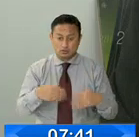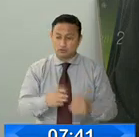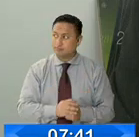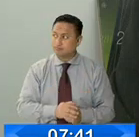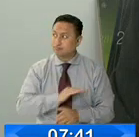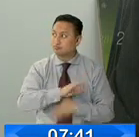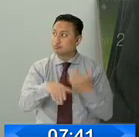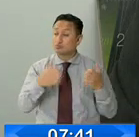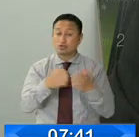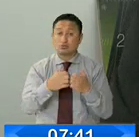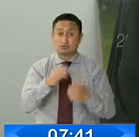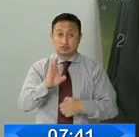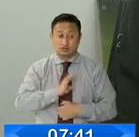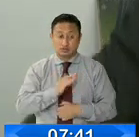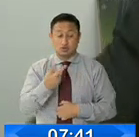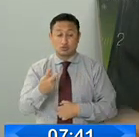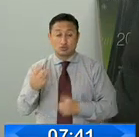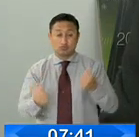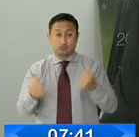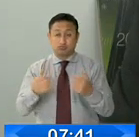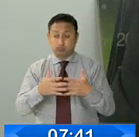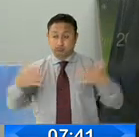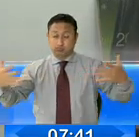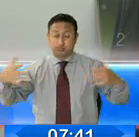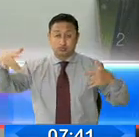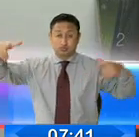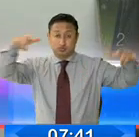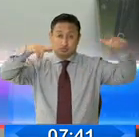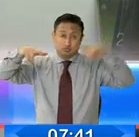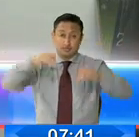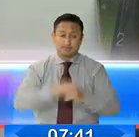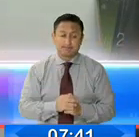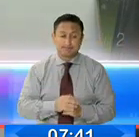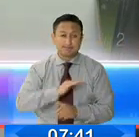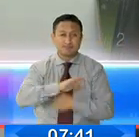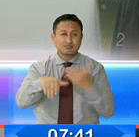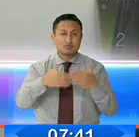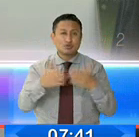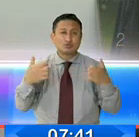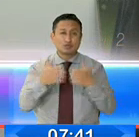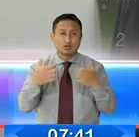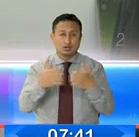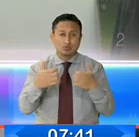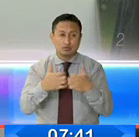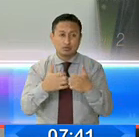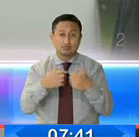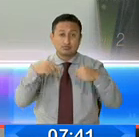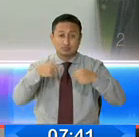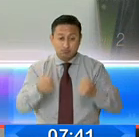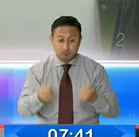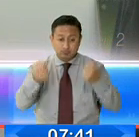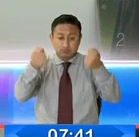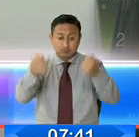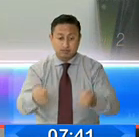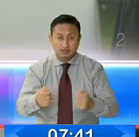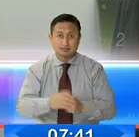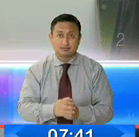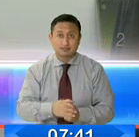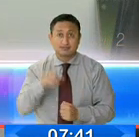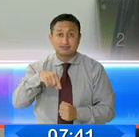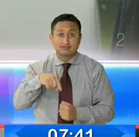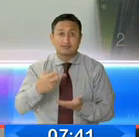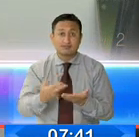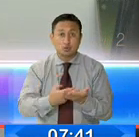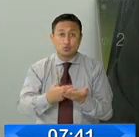equipo técnico, ¿no? Dos unidades móviles, equipos satelitales, toda una infraestructura que montamos para que este evento